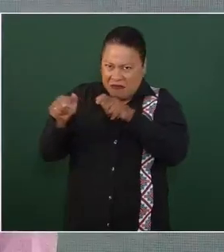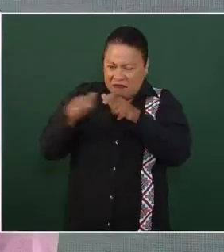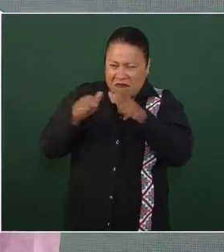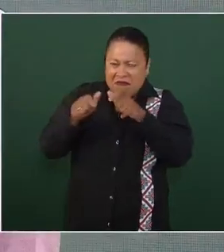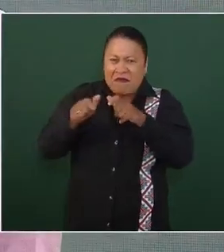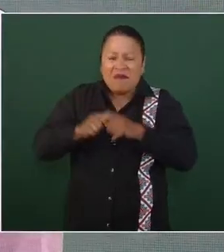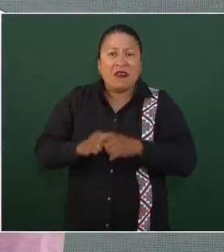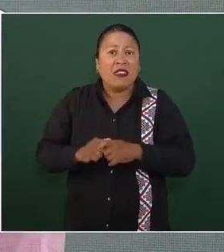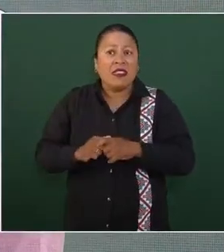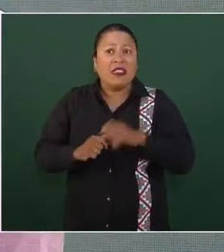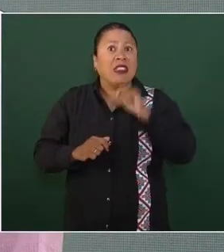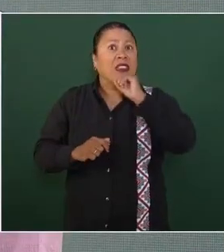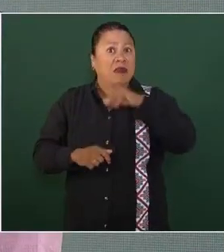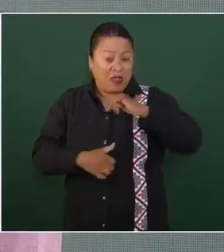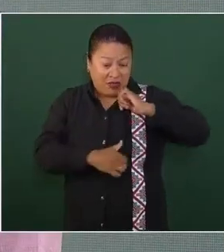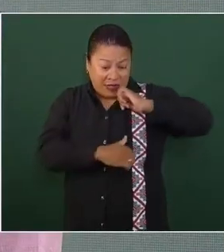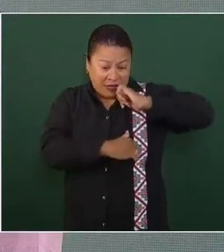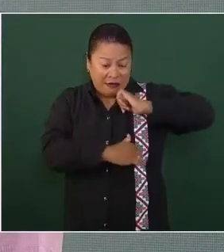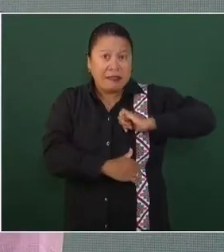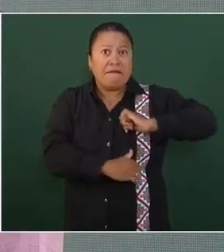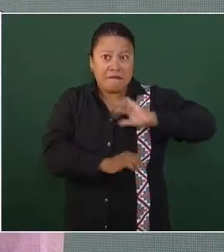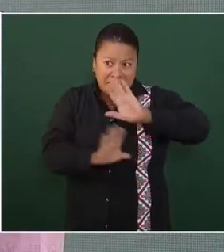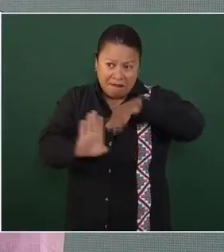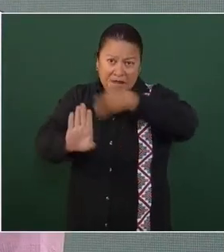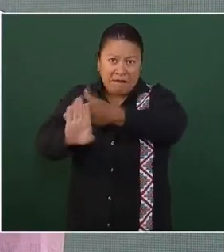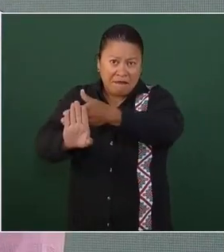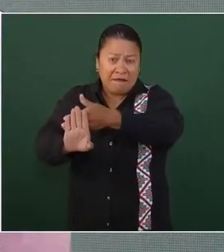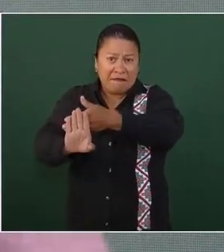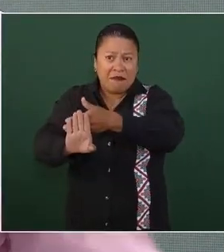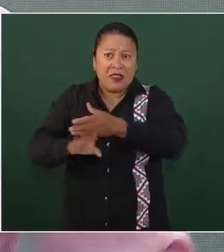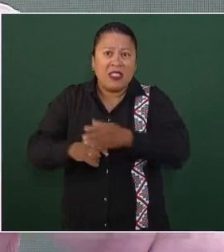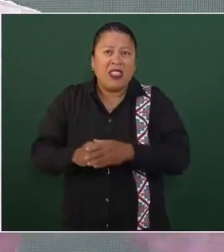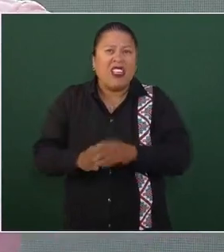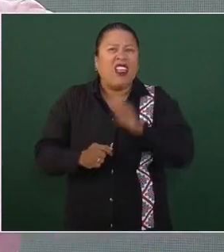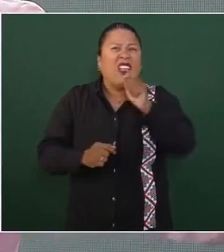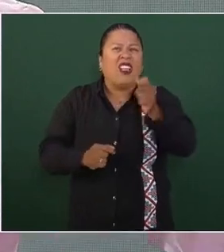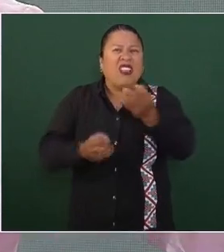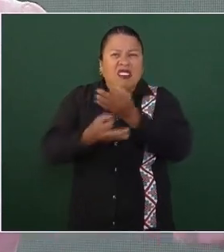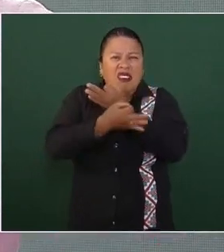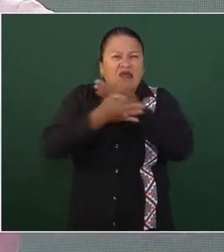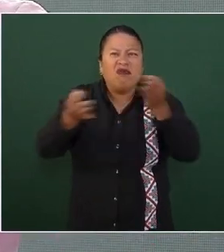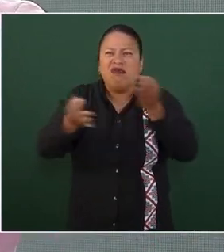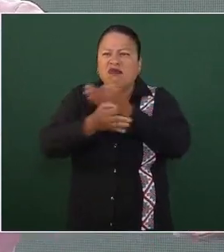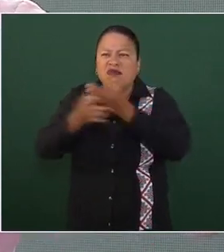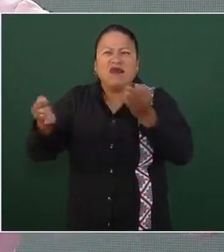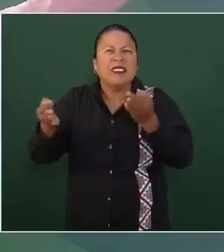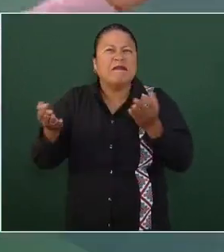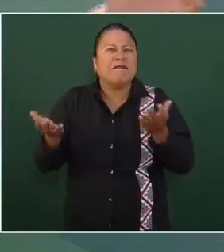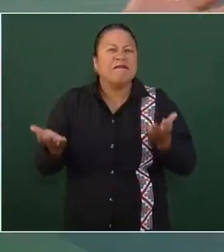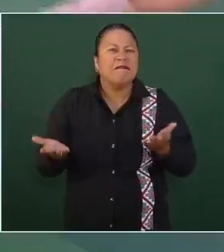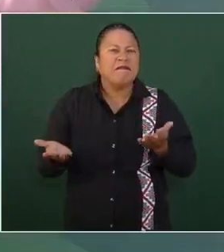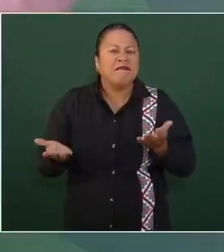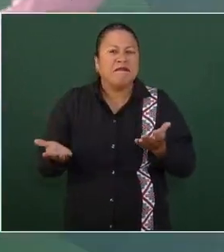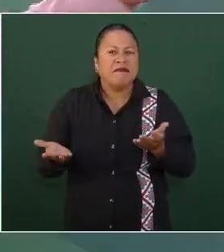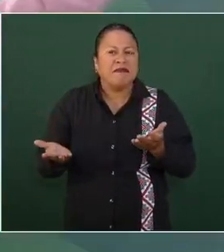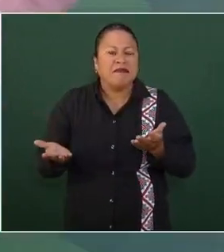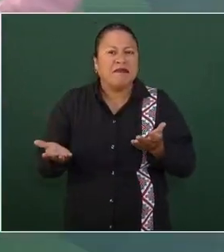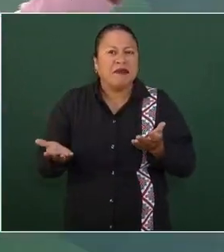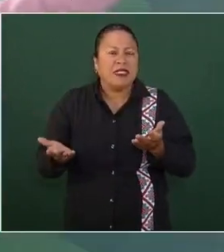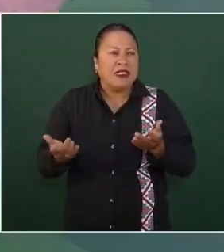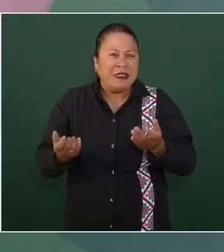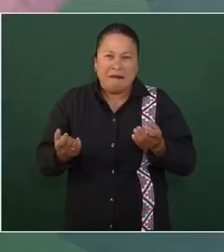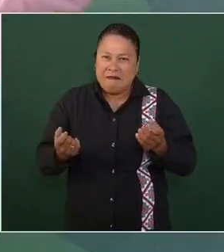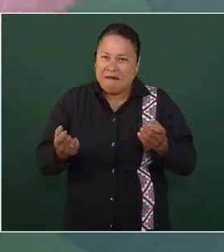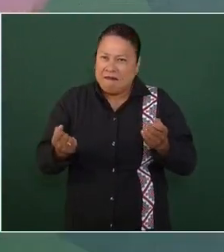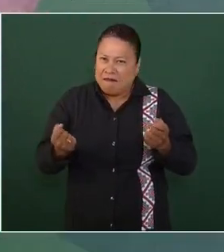incluso de una autoridad una campaña como la que nosotros